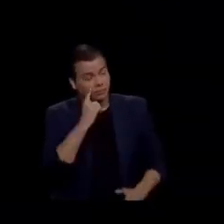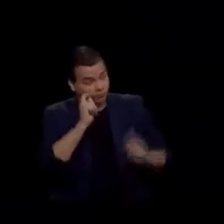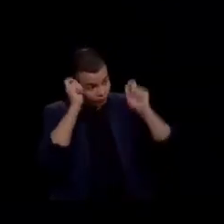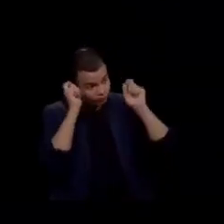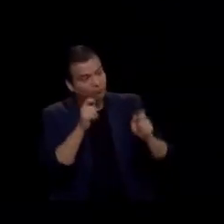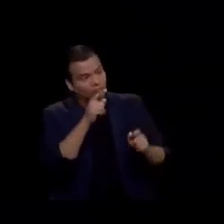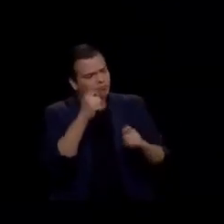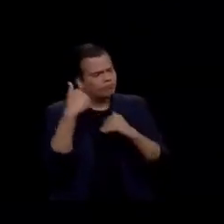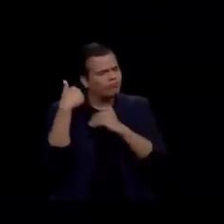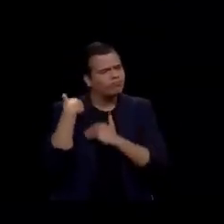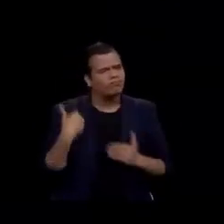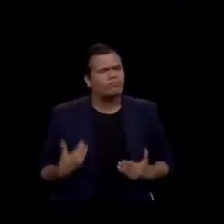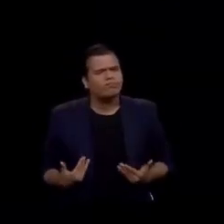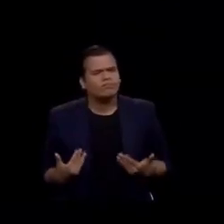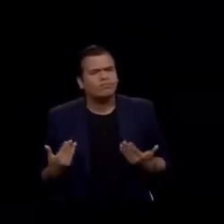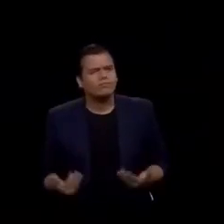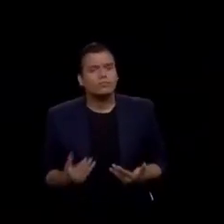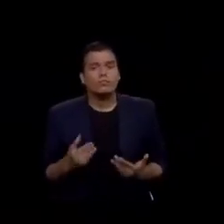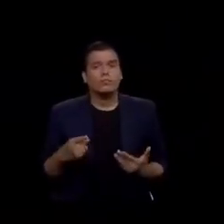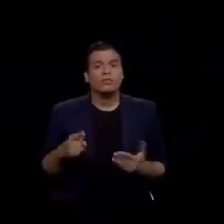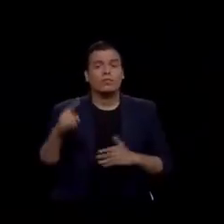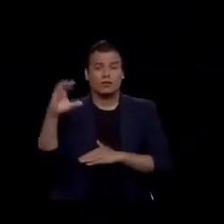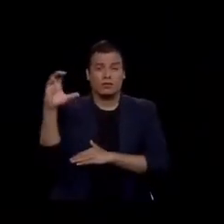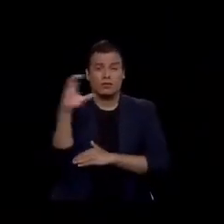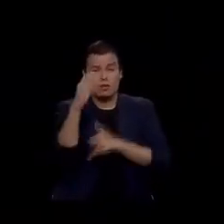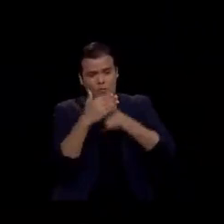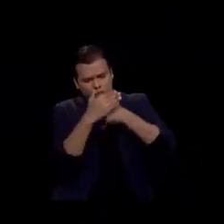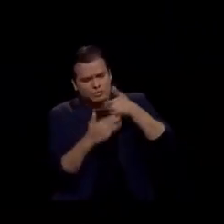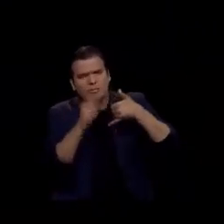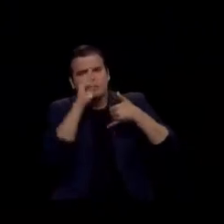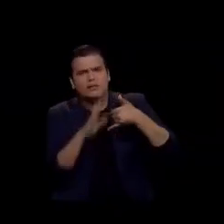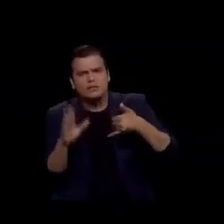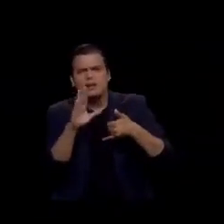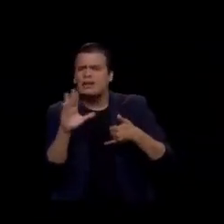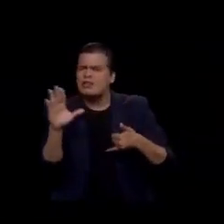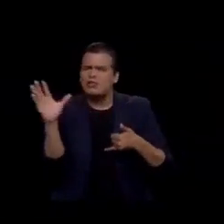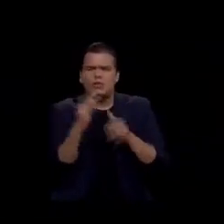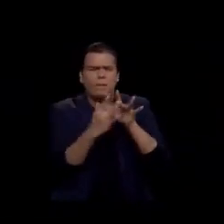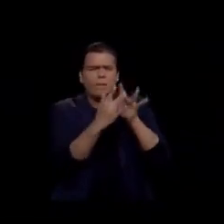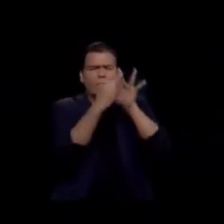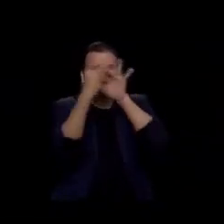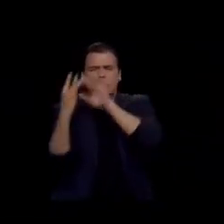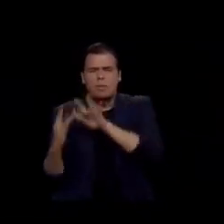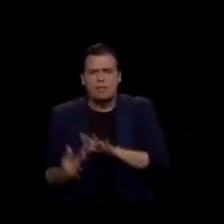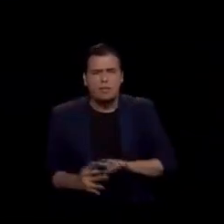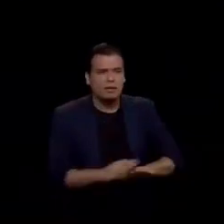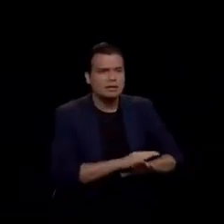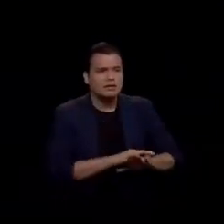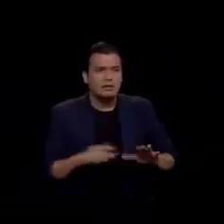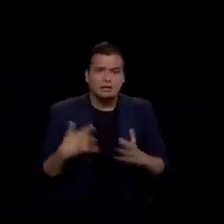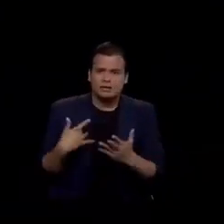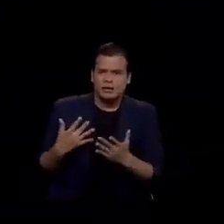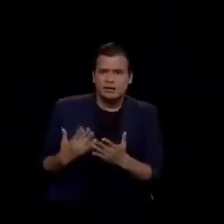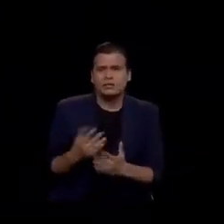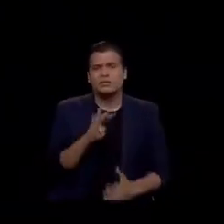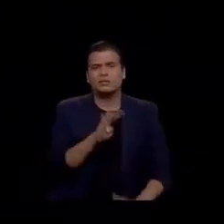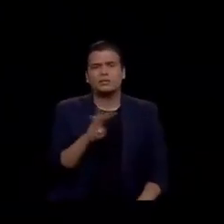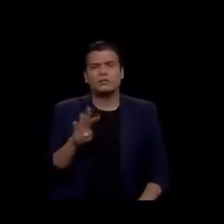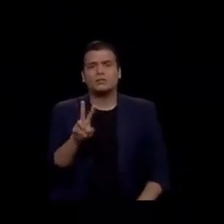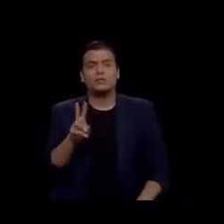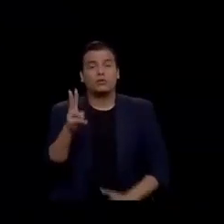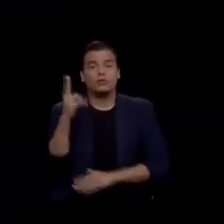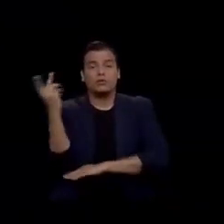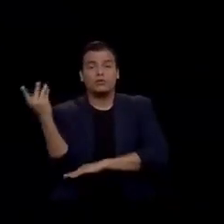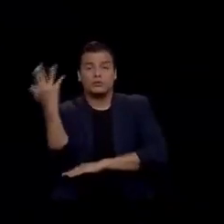tarea y la tarea es conectar a los colombianos y conectarlos bien y en estos 442 días eso es lo que hemos estado